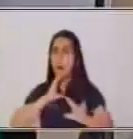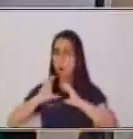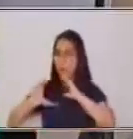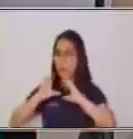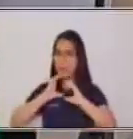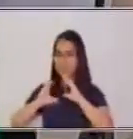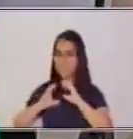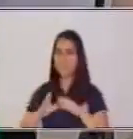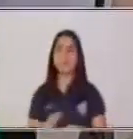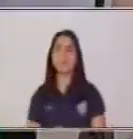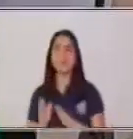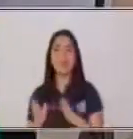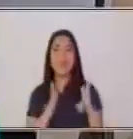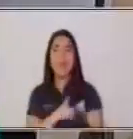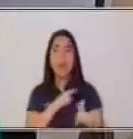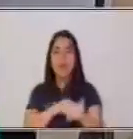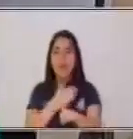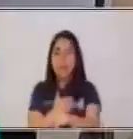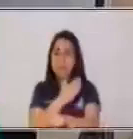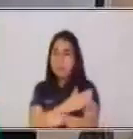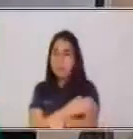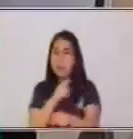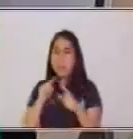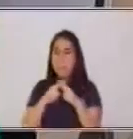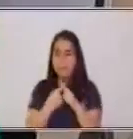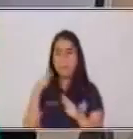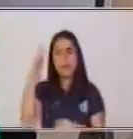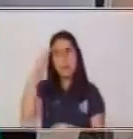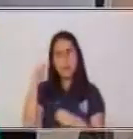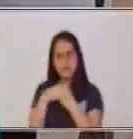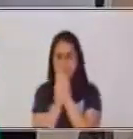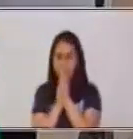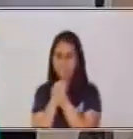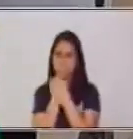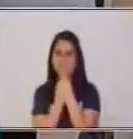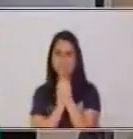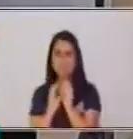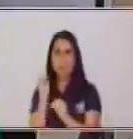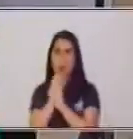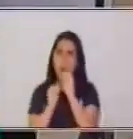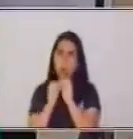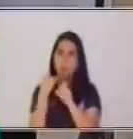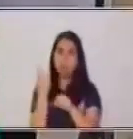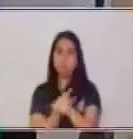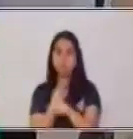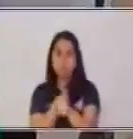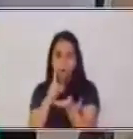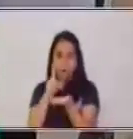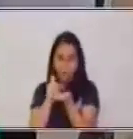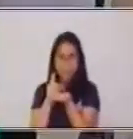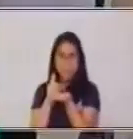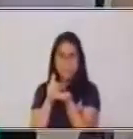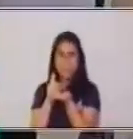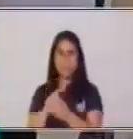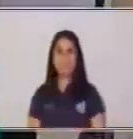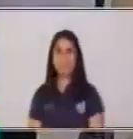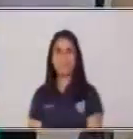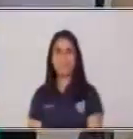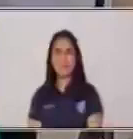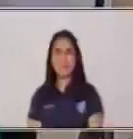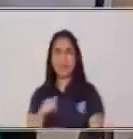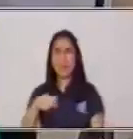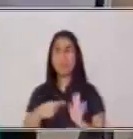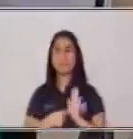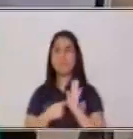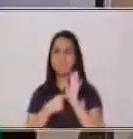te recomiendo que laves tus manos constantemente con agua y jabón o que uses alcohol en gel. Les presento